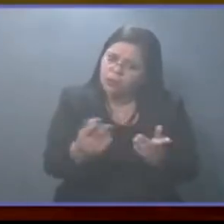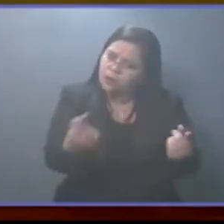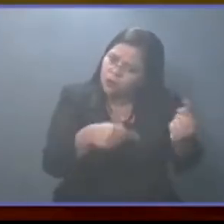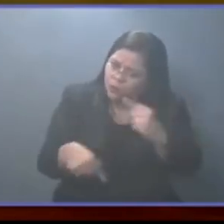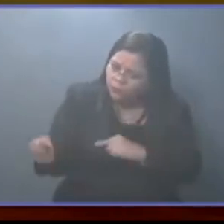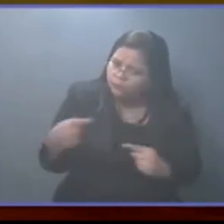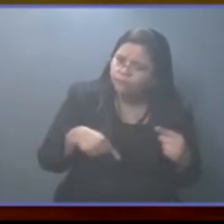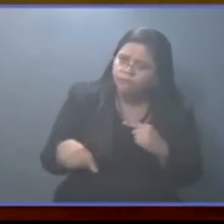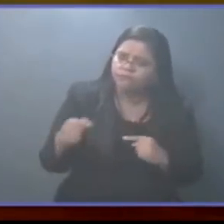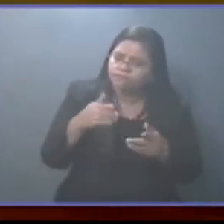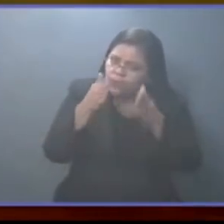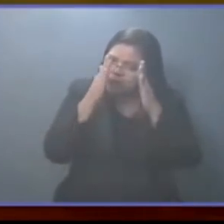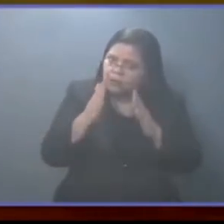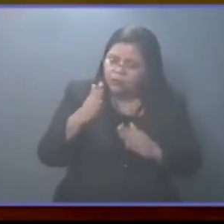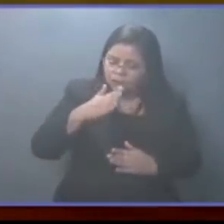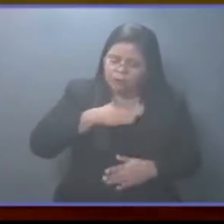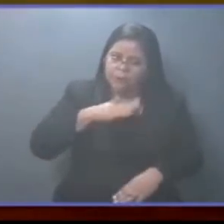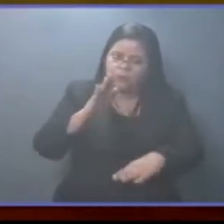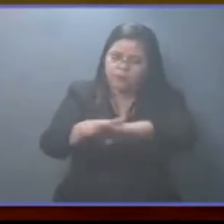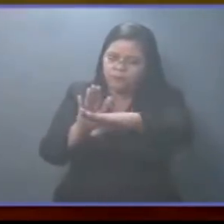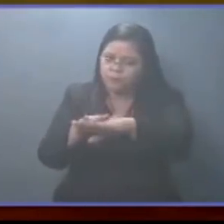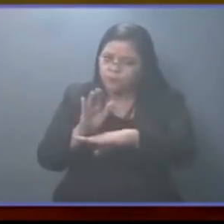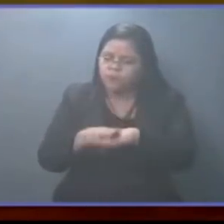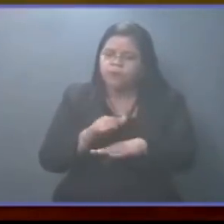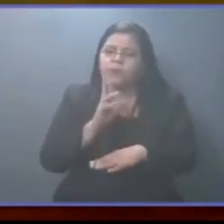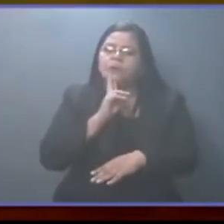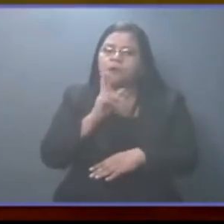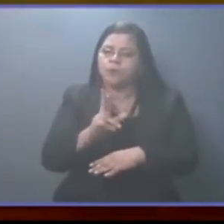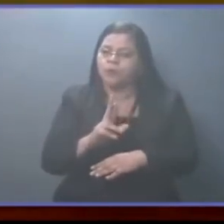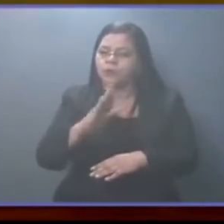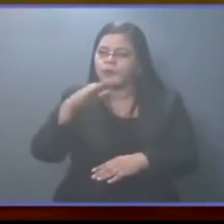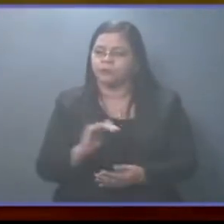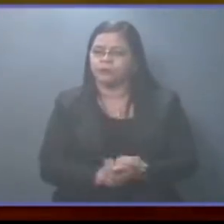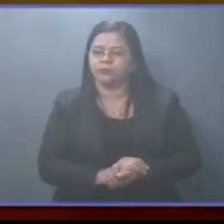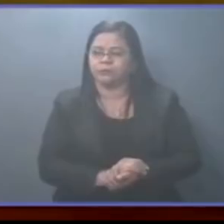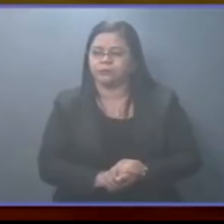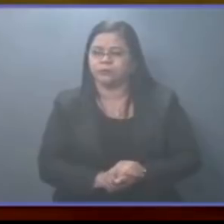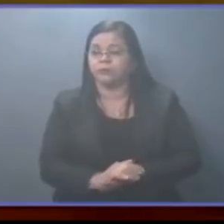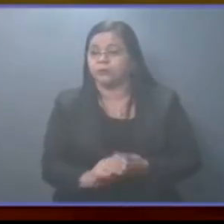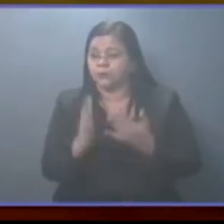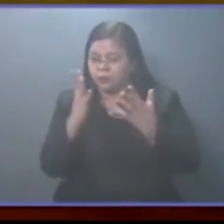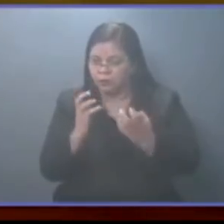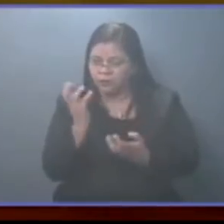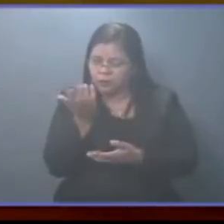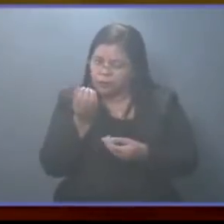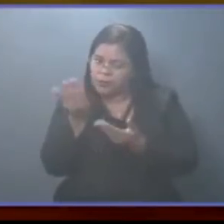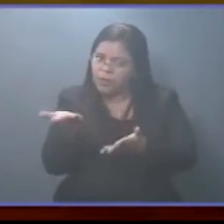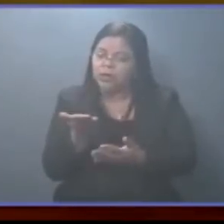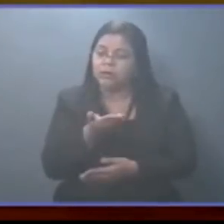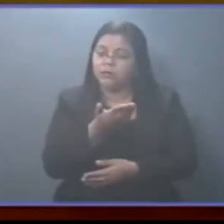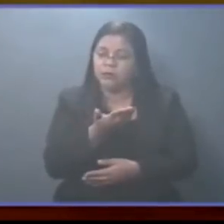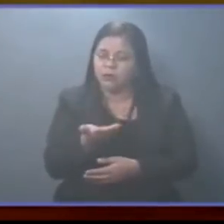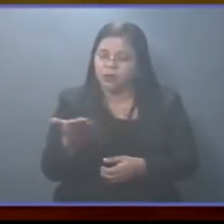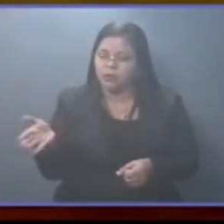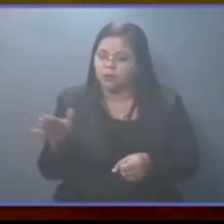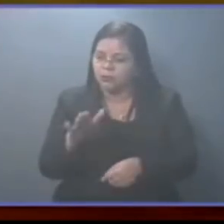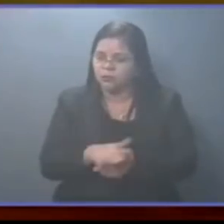al llamado de este servidor para responderle al país entero y darle los recursos necesarios